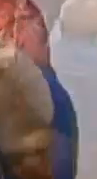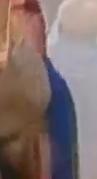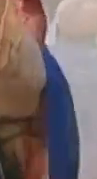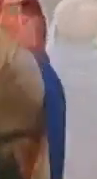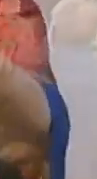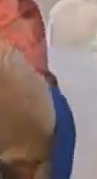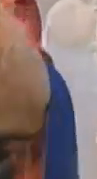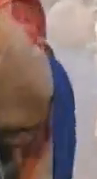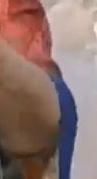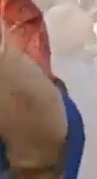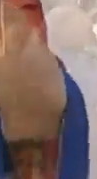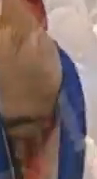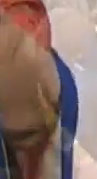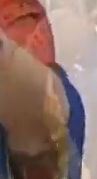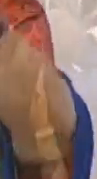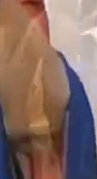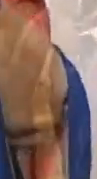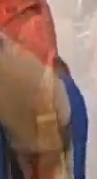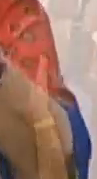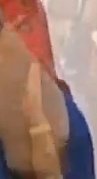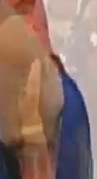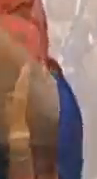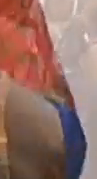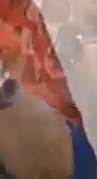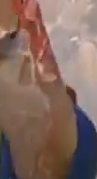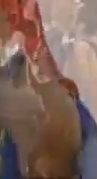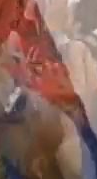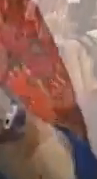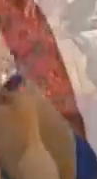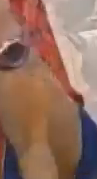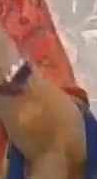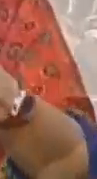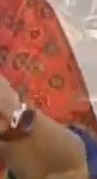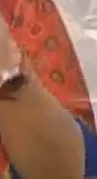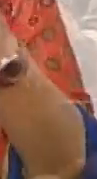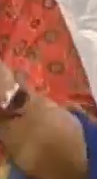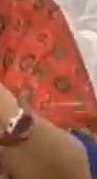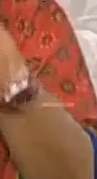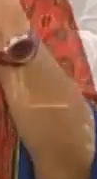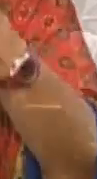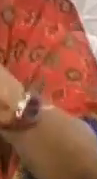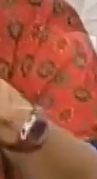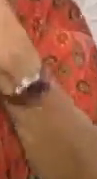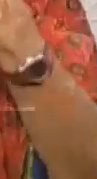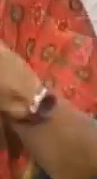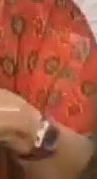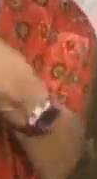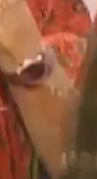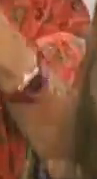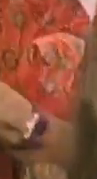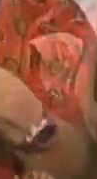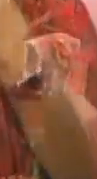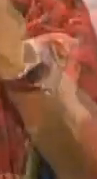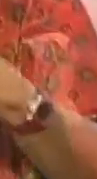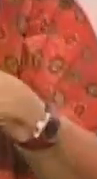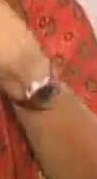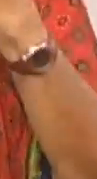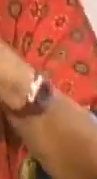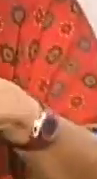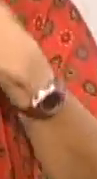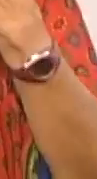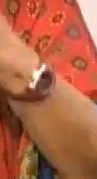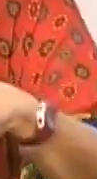pretexto de los derechos humanos. El que depreda la vida de este